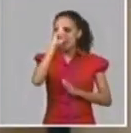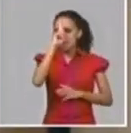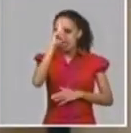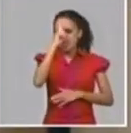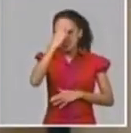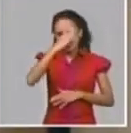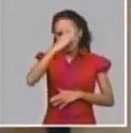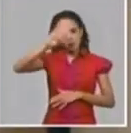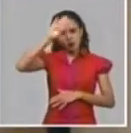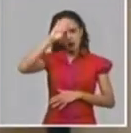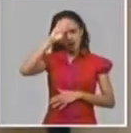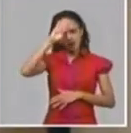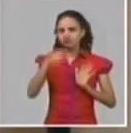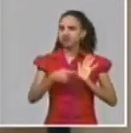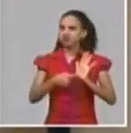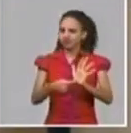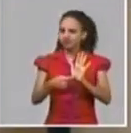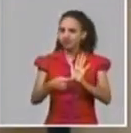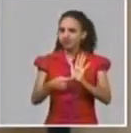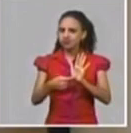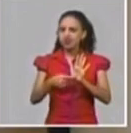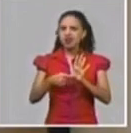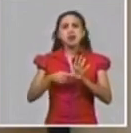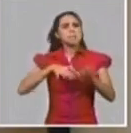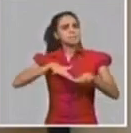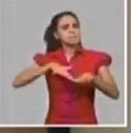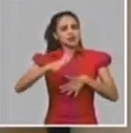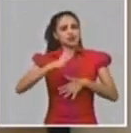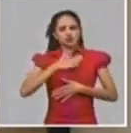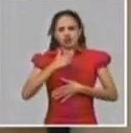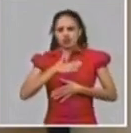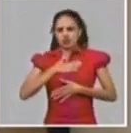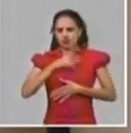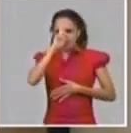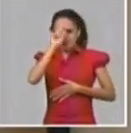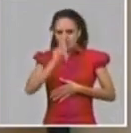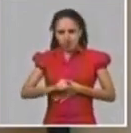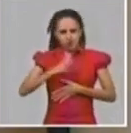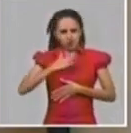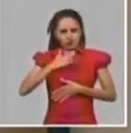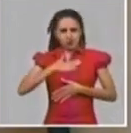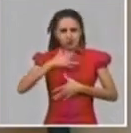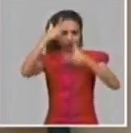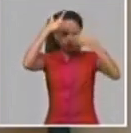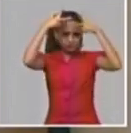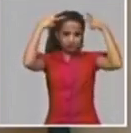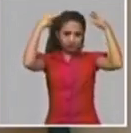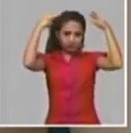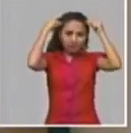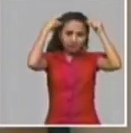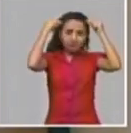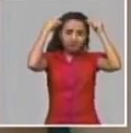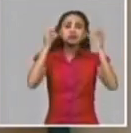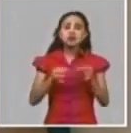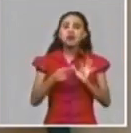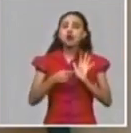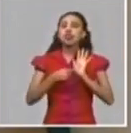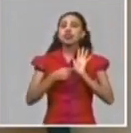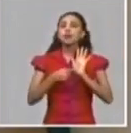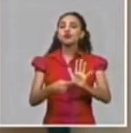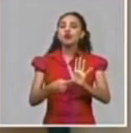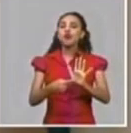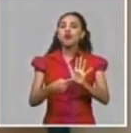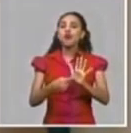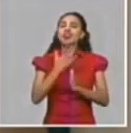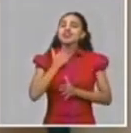la preparación de nuestro personal médico de enfermería, con Eldis se demostró el interés